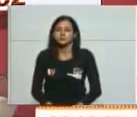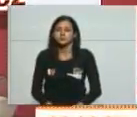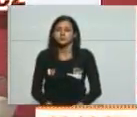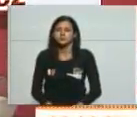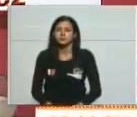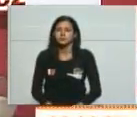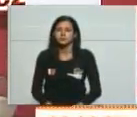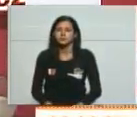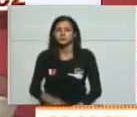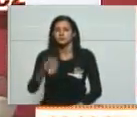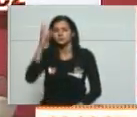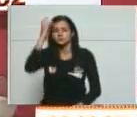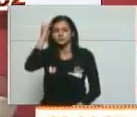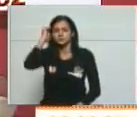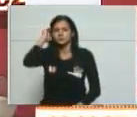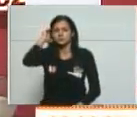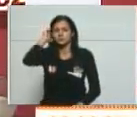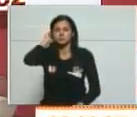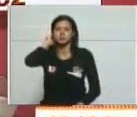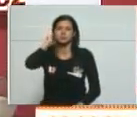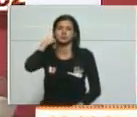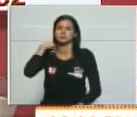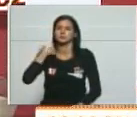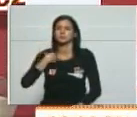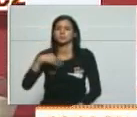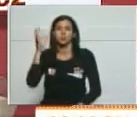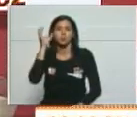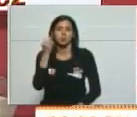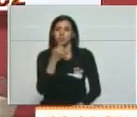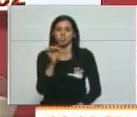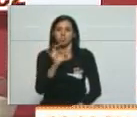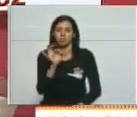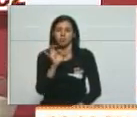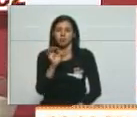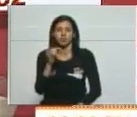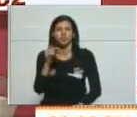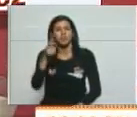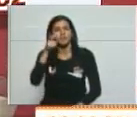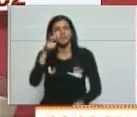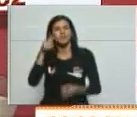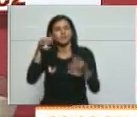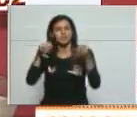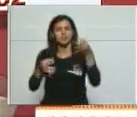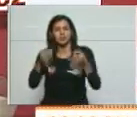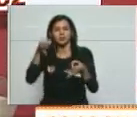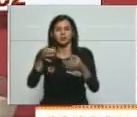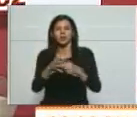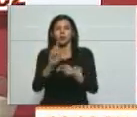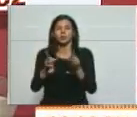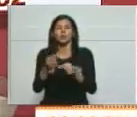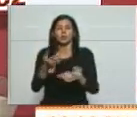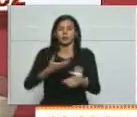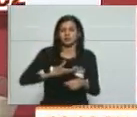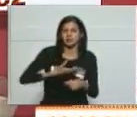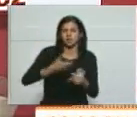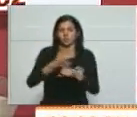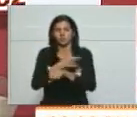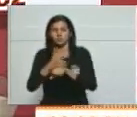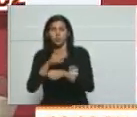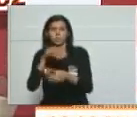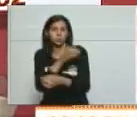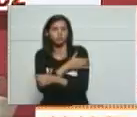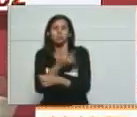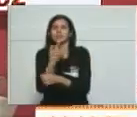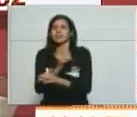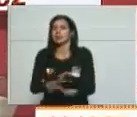Ah, bueno, leo aquí, ¿no? Cuestión que no ha manifestado en el caso de los municipios con acciones terroristas cuyas alcaldías o gobernaciones son de oposición, como los estados Miranda y